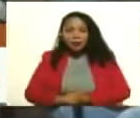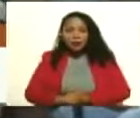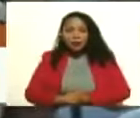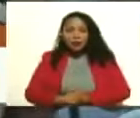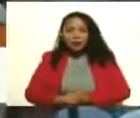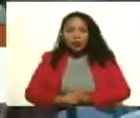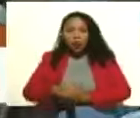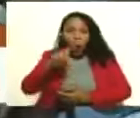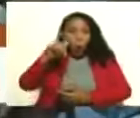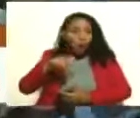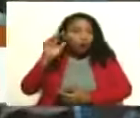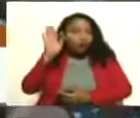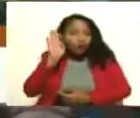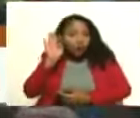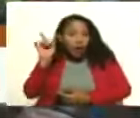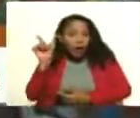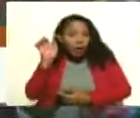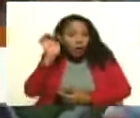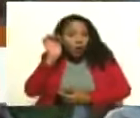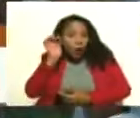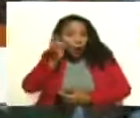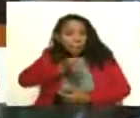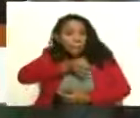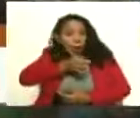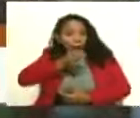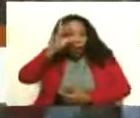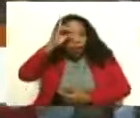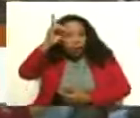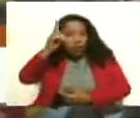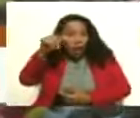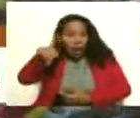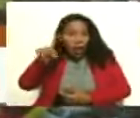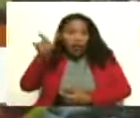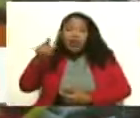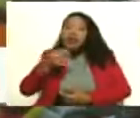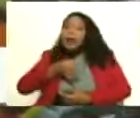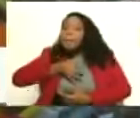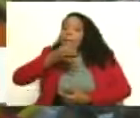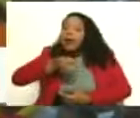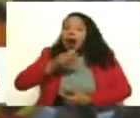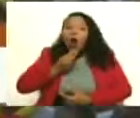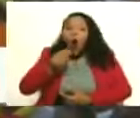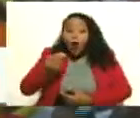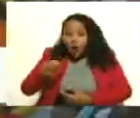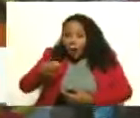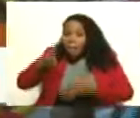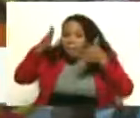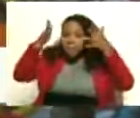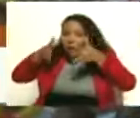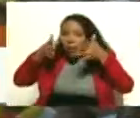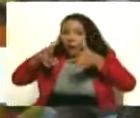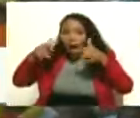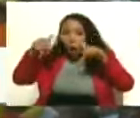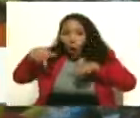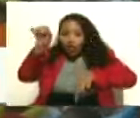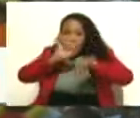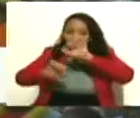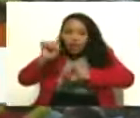Escucharla hoy decirle a los jóvenes que es el futuro lo que estamos defendiendo. Escucharla